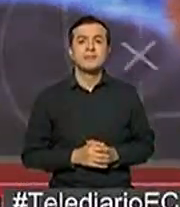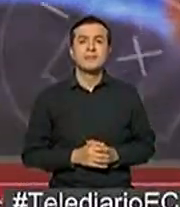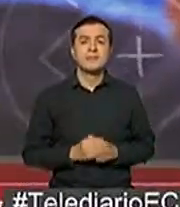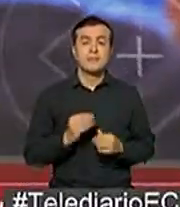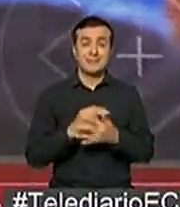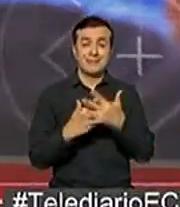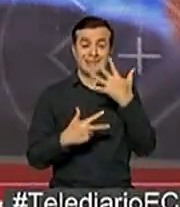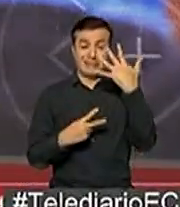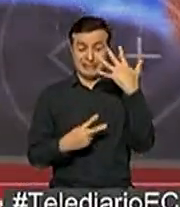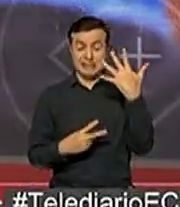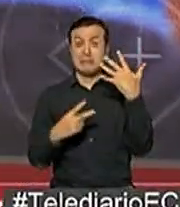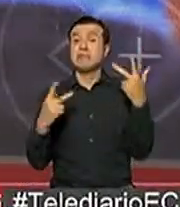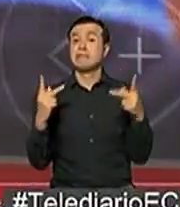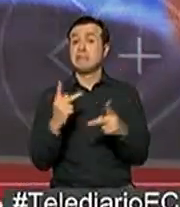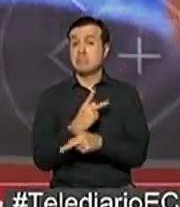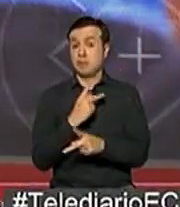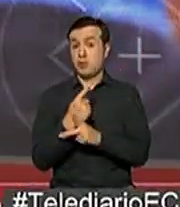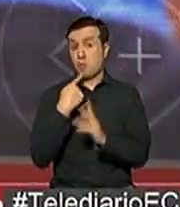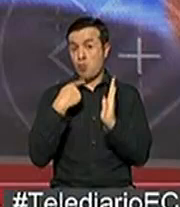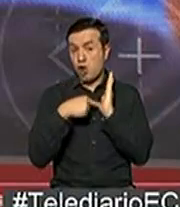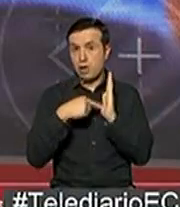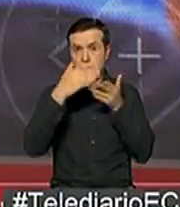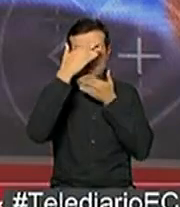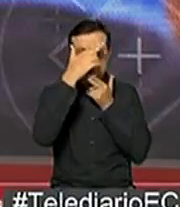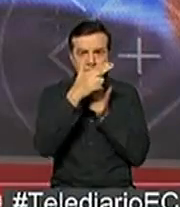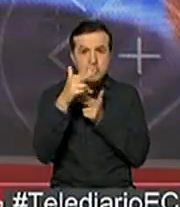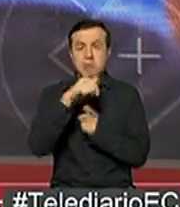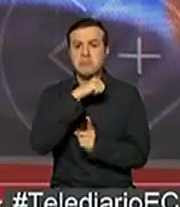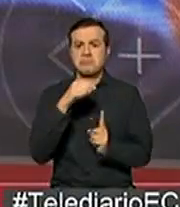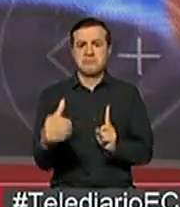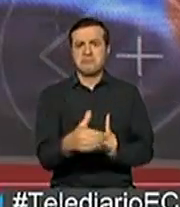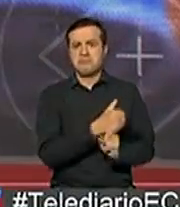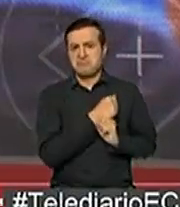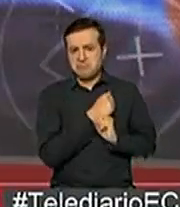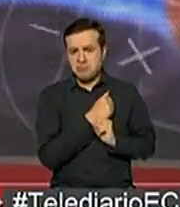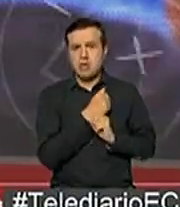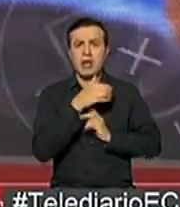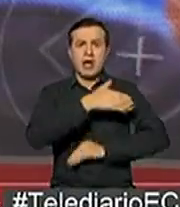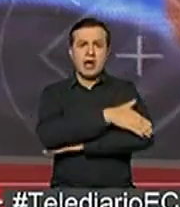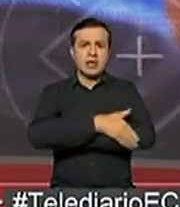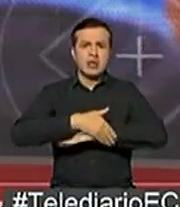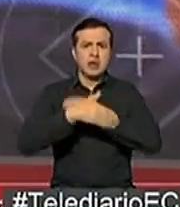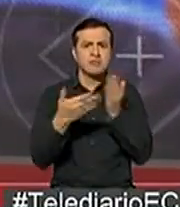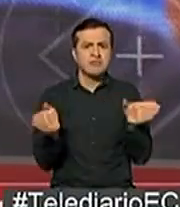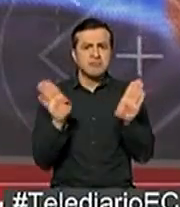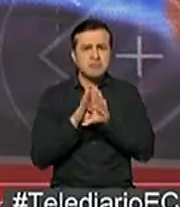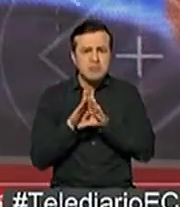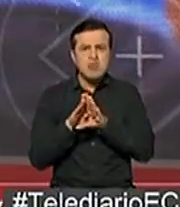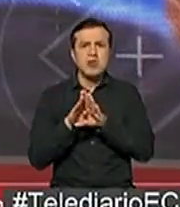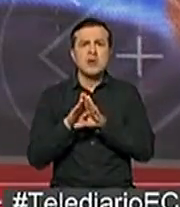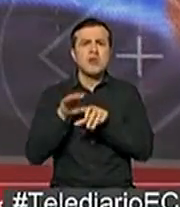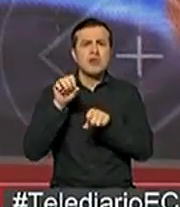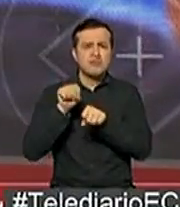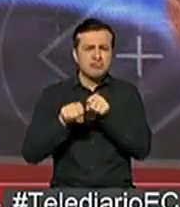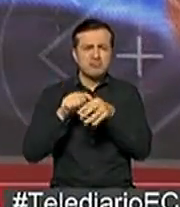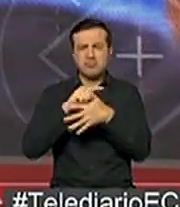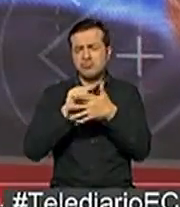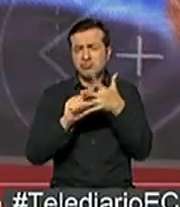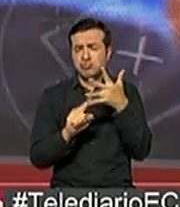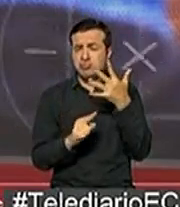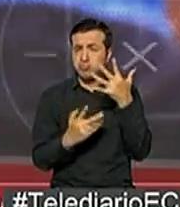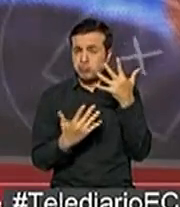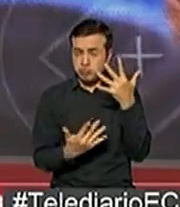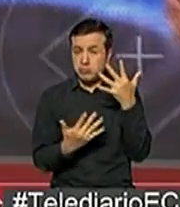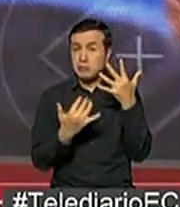considerados como graves entre ellos terrorismo secuestro obstaculización de vías de tareas sanitarias y humanitarias entre otros